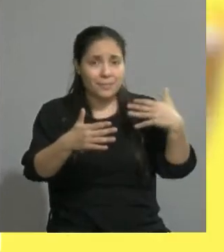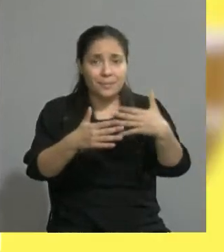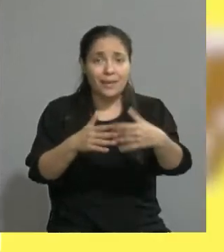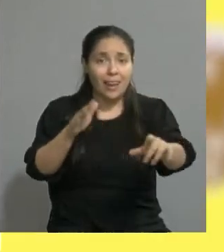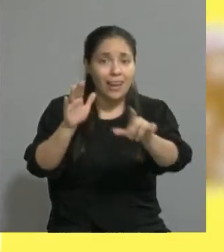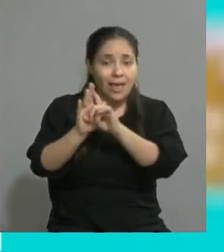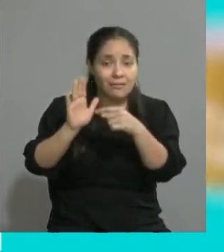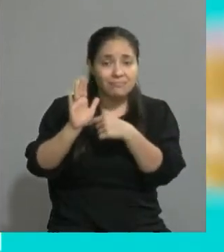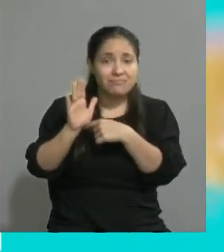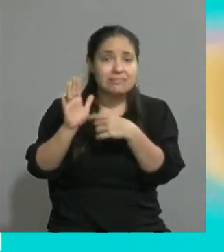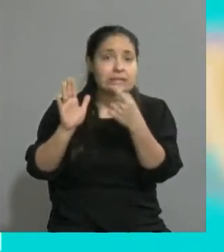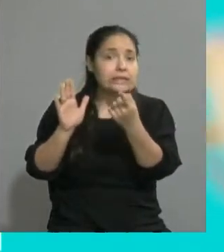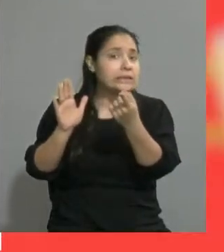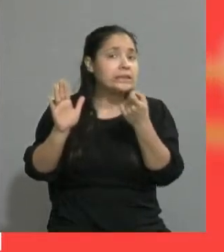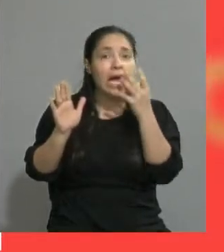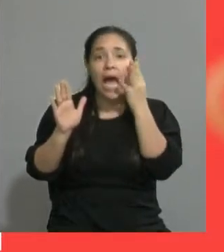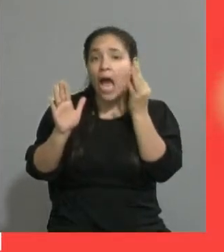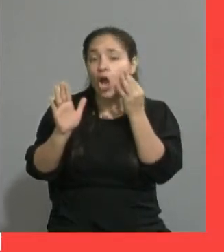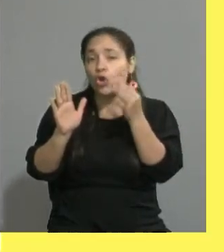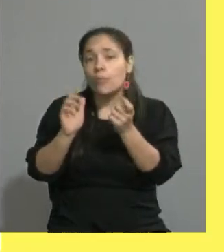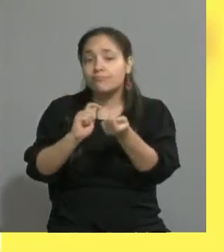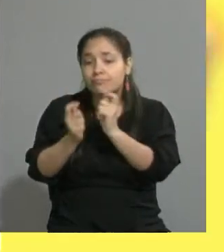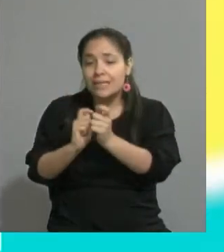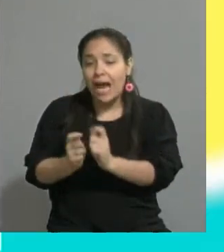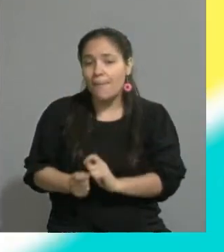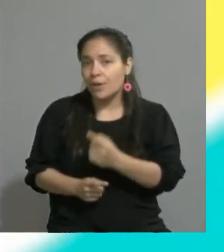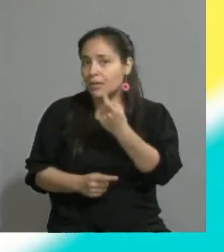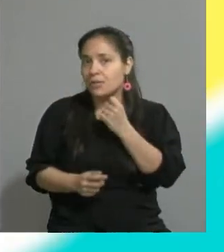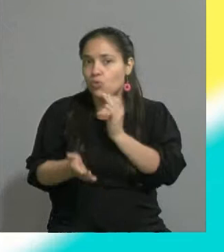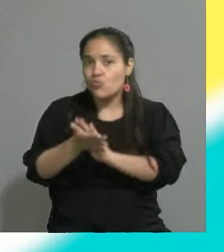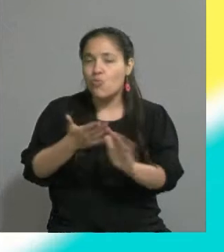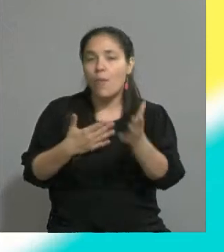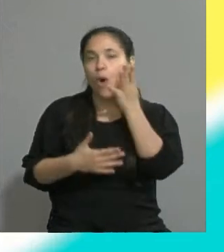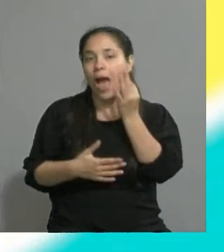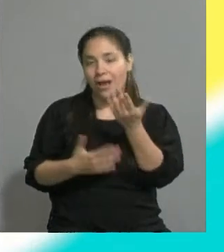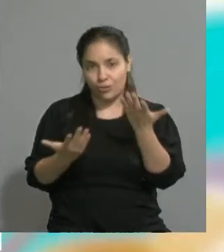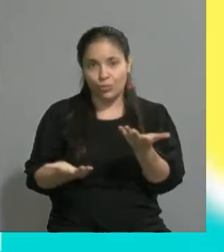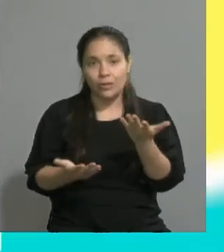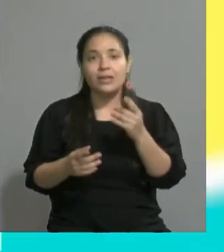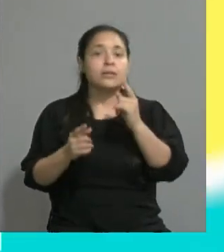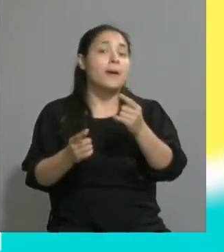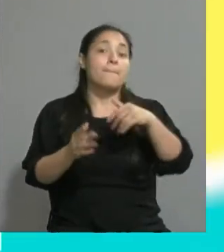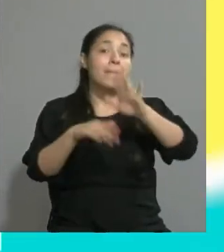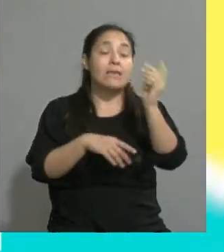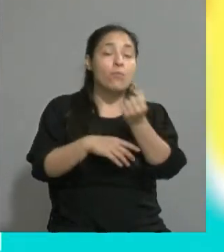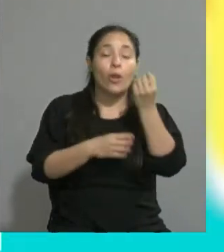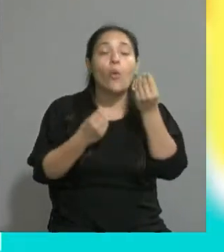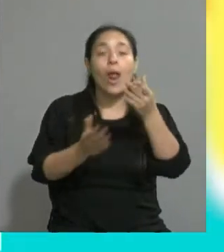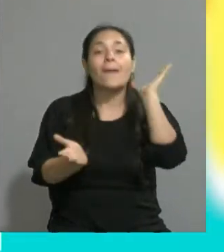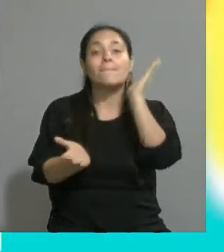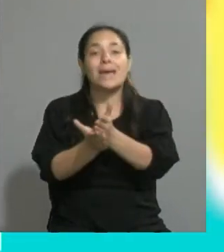como que necesita una remoción, un cambio. Actualizarse. Sobre todo la penalidad, que es